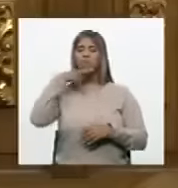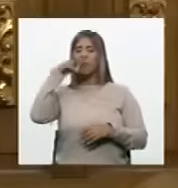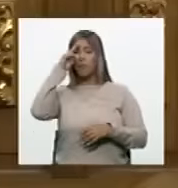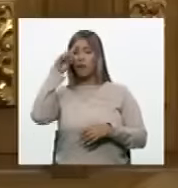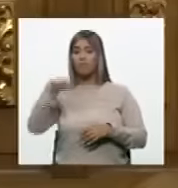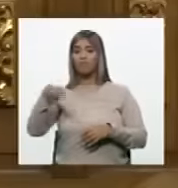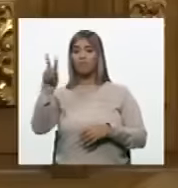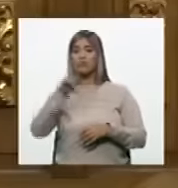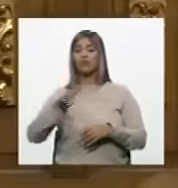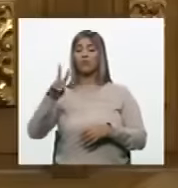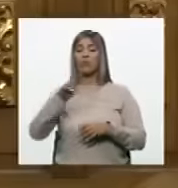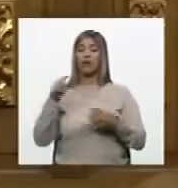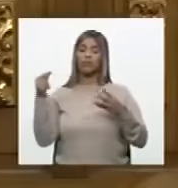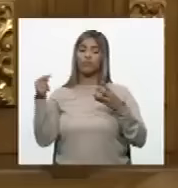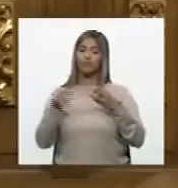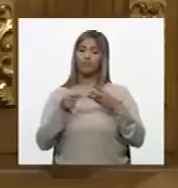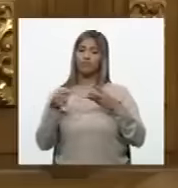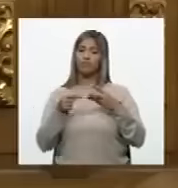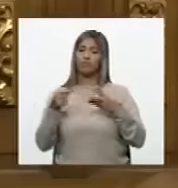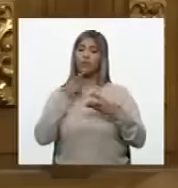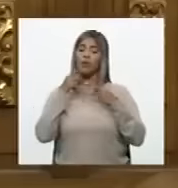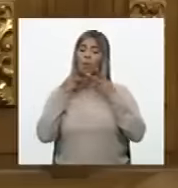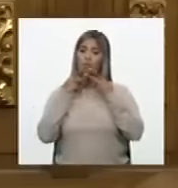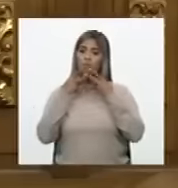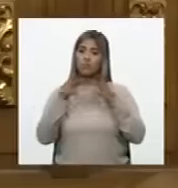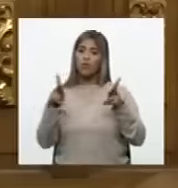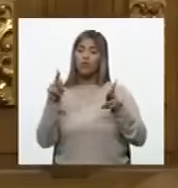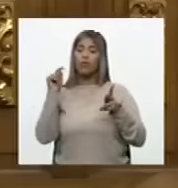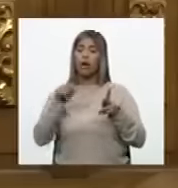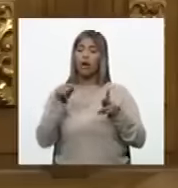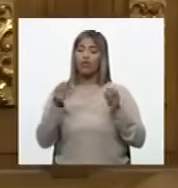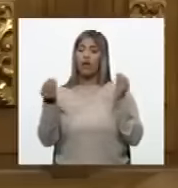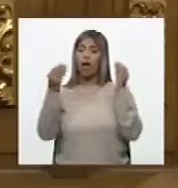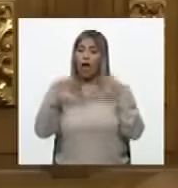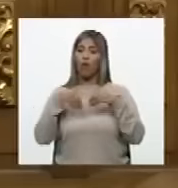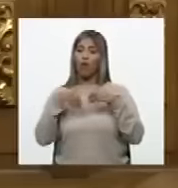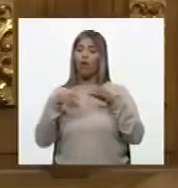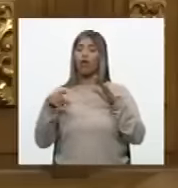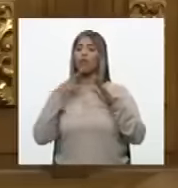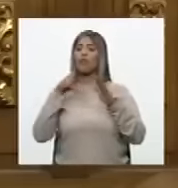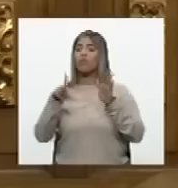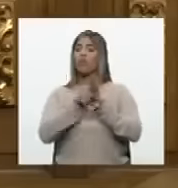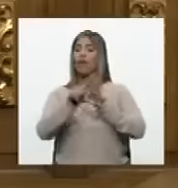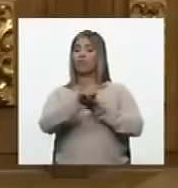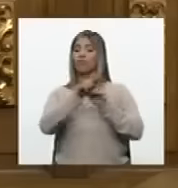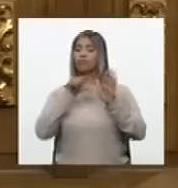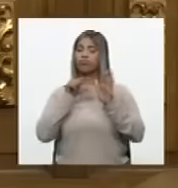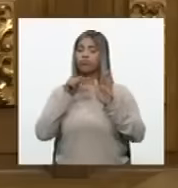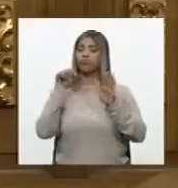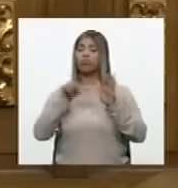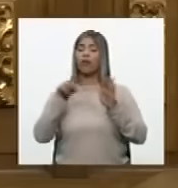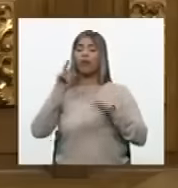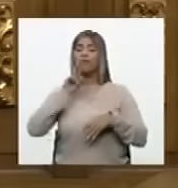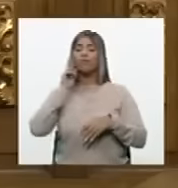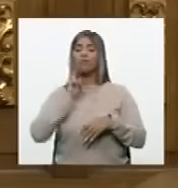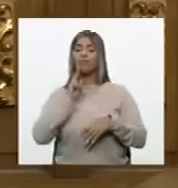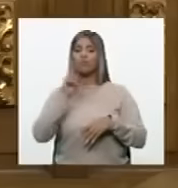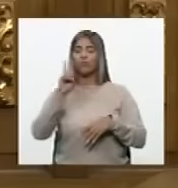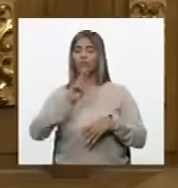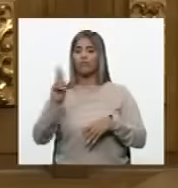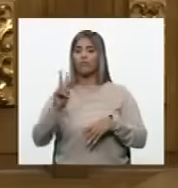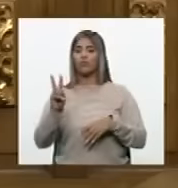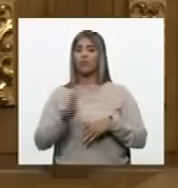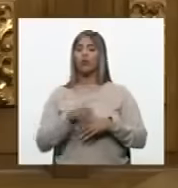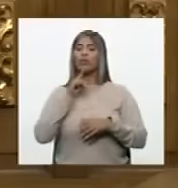patria. Tercero, publicar el presente acuerdo en la Gaceta de la República Bolivariana de Venezuela y dar